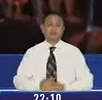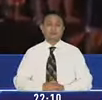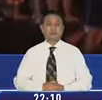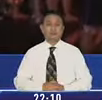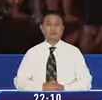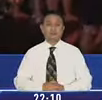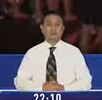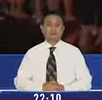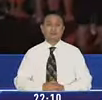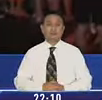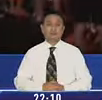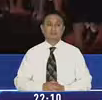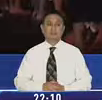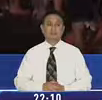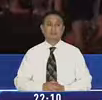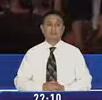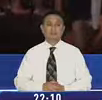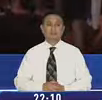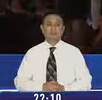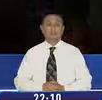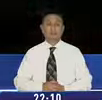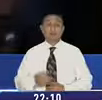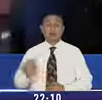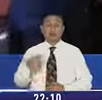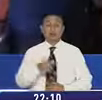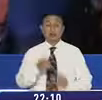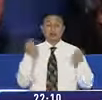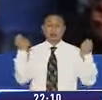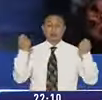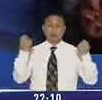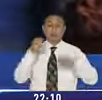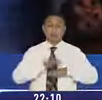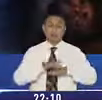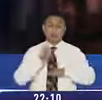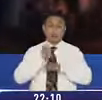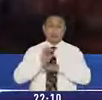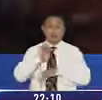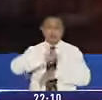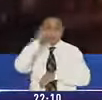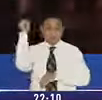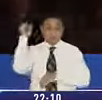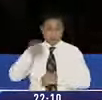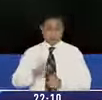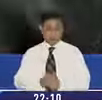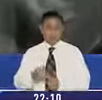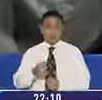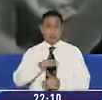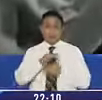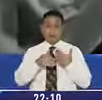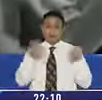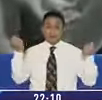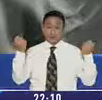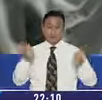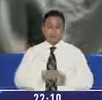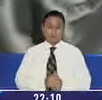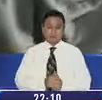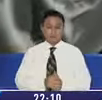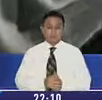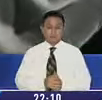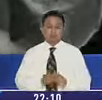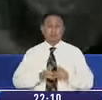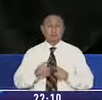Se trataba de una de las tantas celebraciones por la victoria de la selección ecuatoriana de fútbol, pero con un